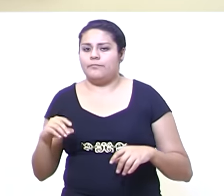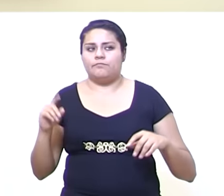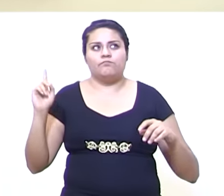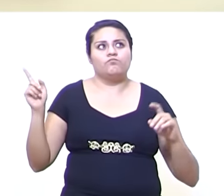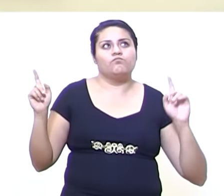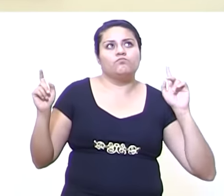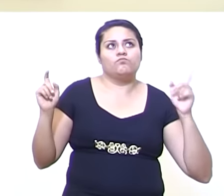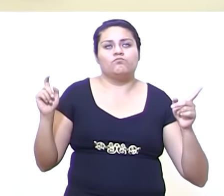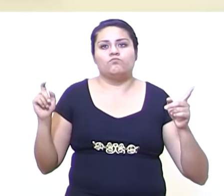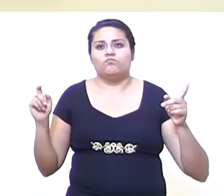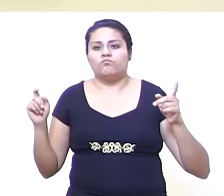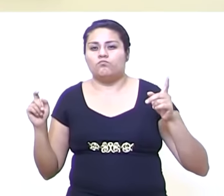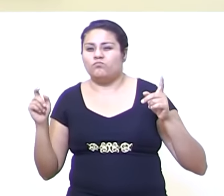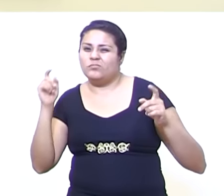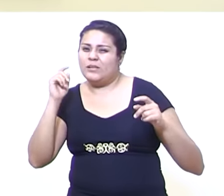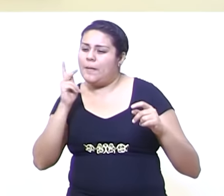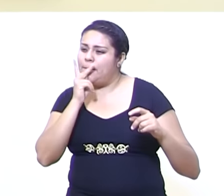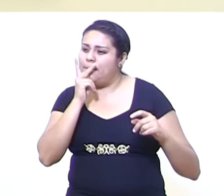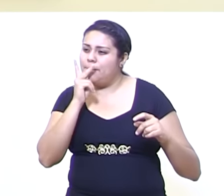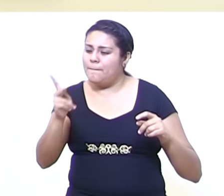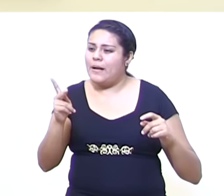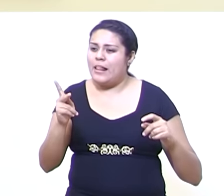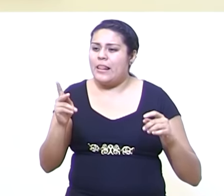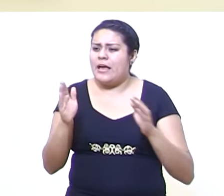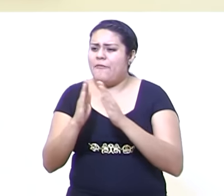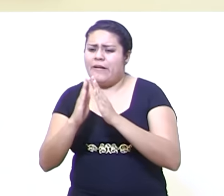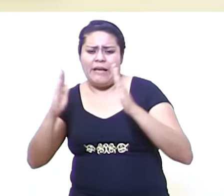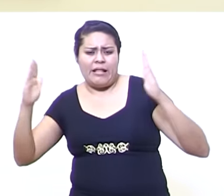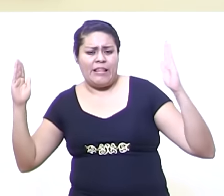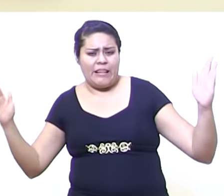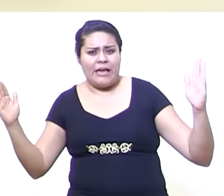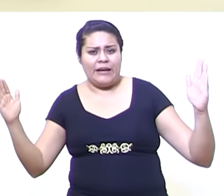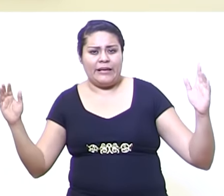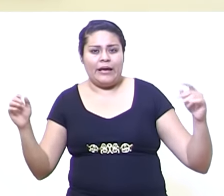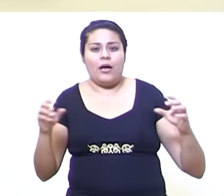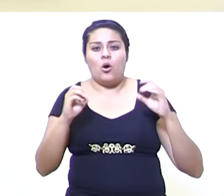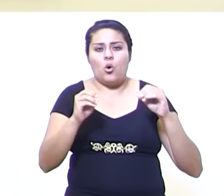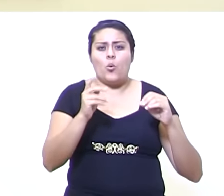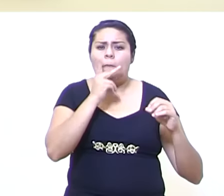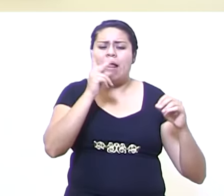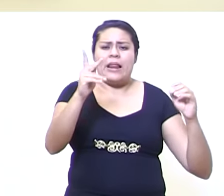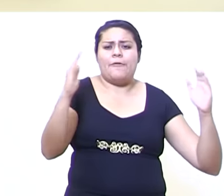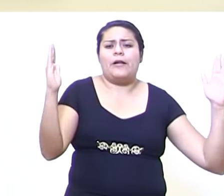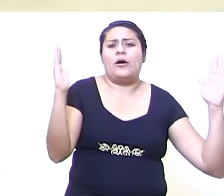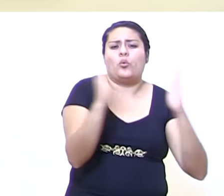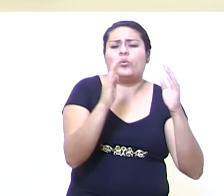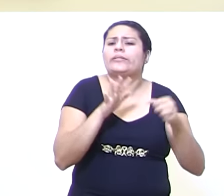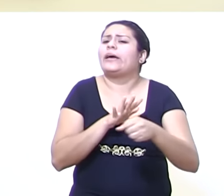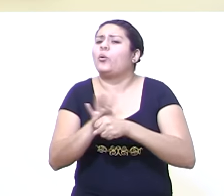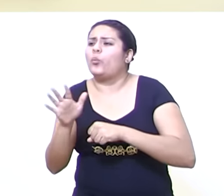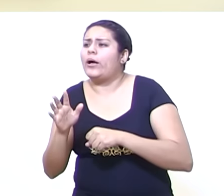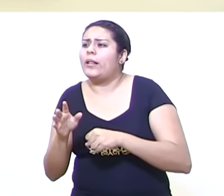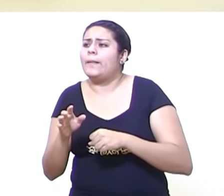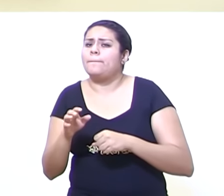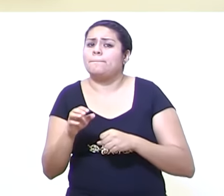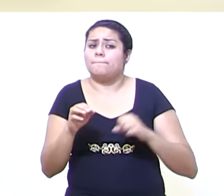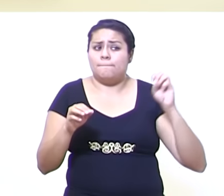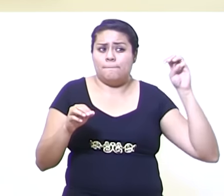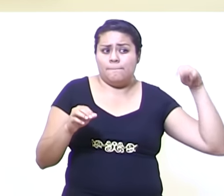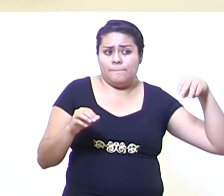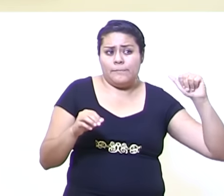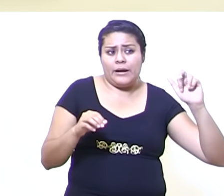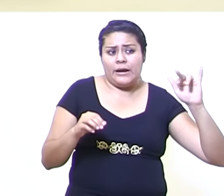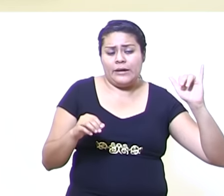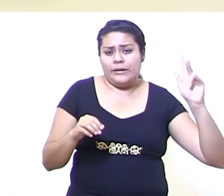¿cuál se escucha más larga y cuál se escucha más corta? Muy bien, mariposa es